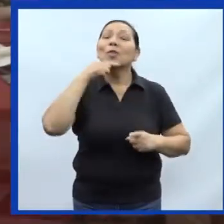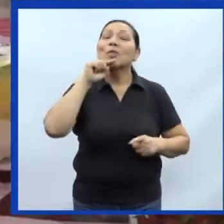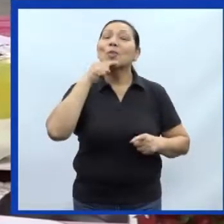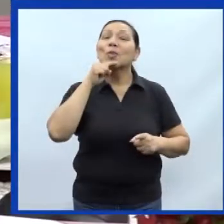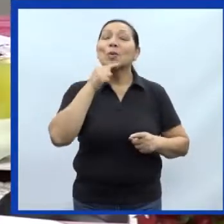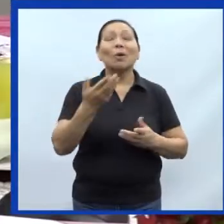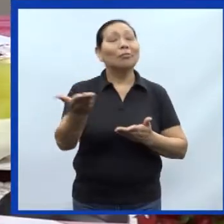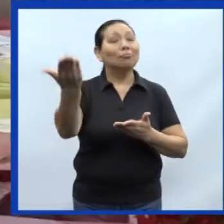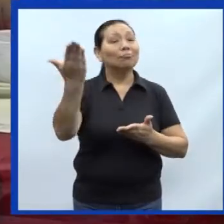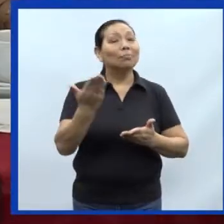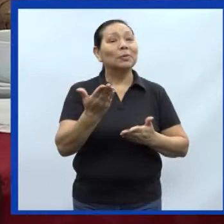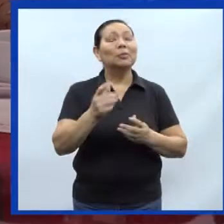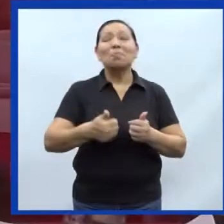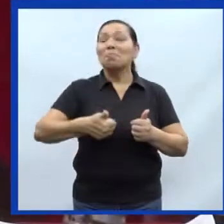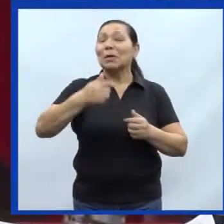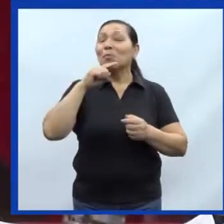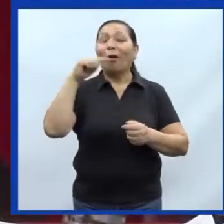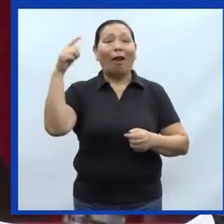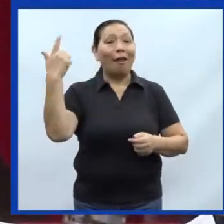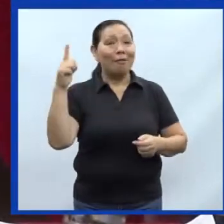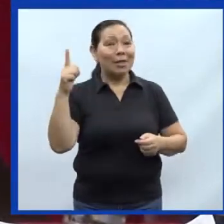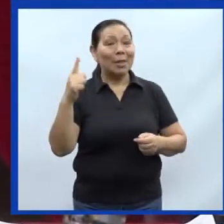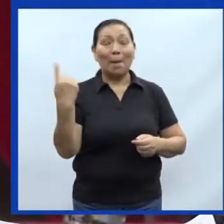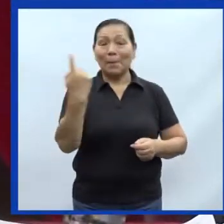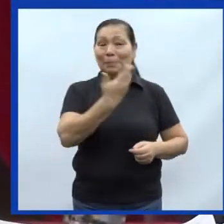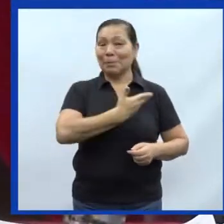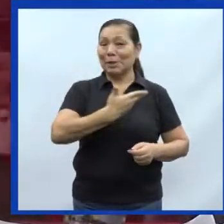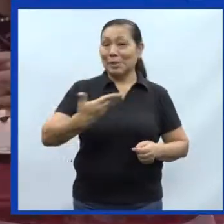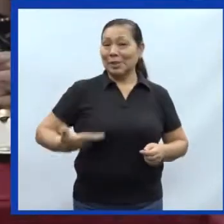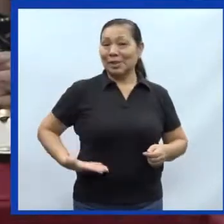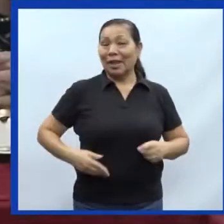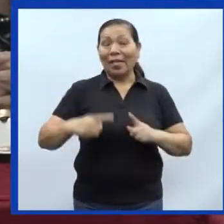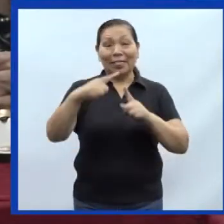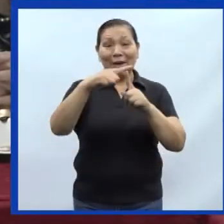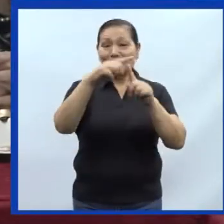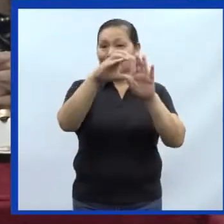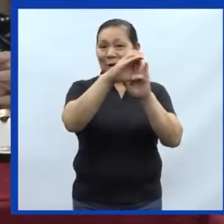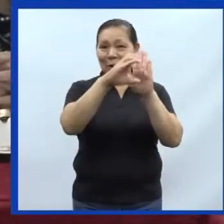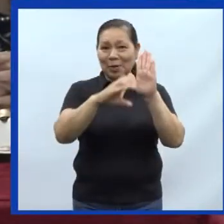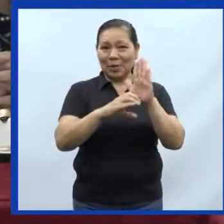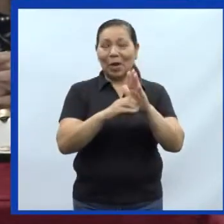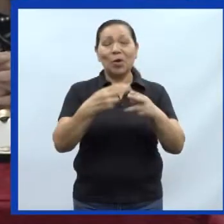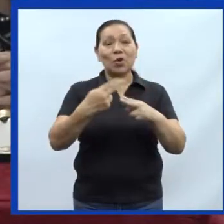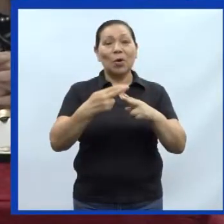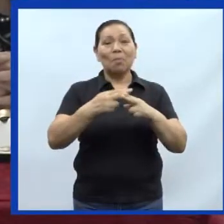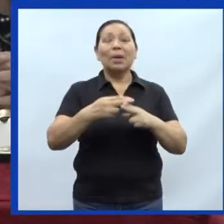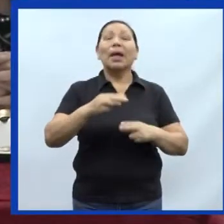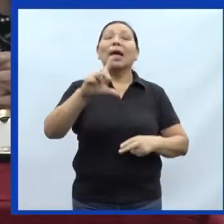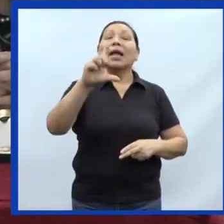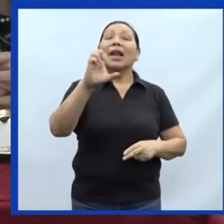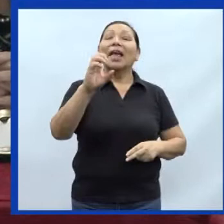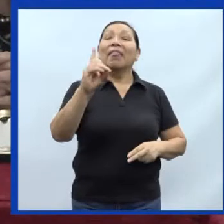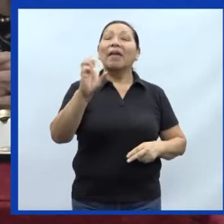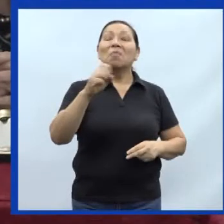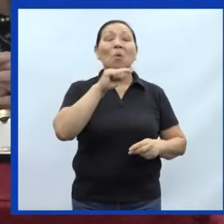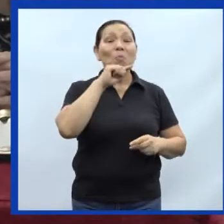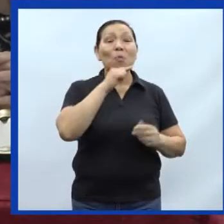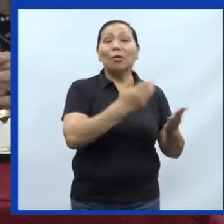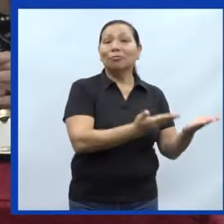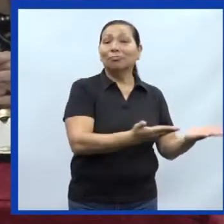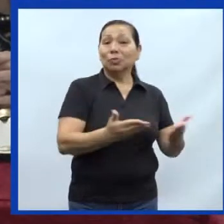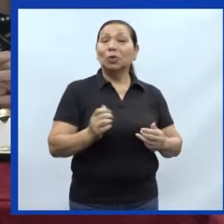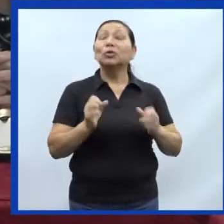del espacio público por las mujeres. La primera presidenta en la historia del Tribunal Constitucional, Marianela Ledesma, dio la bienvenida.